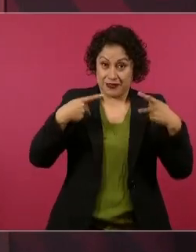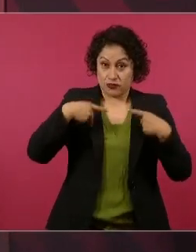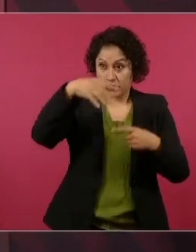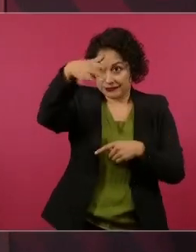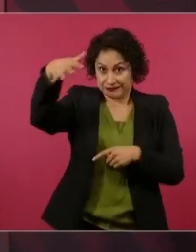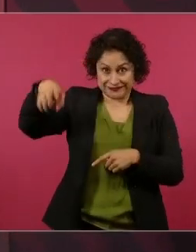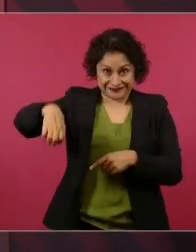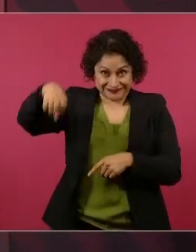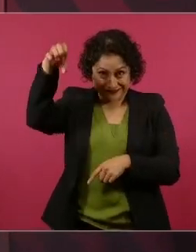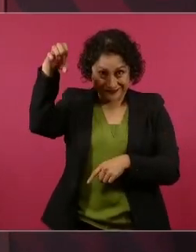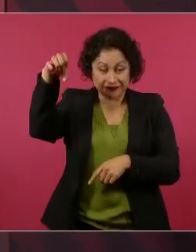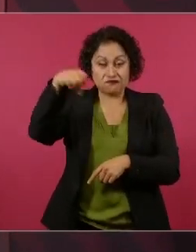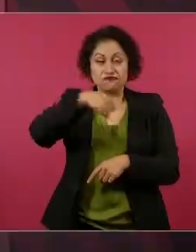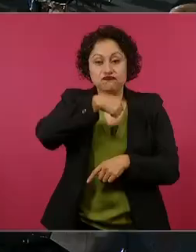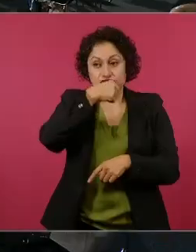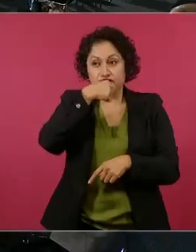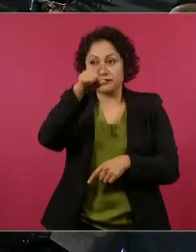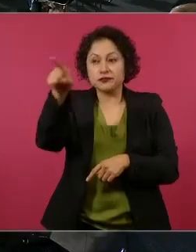está